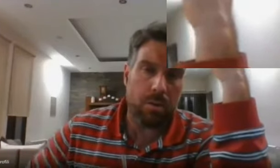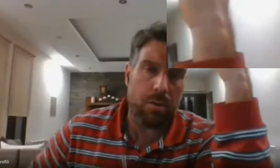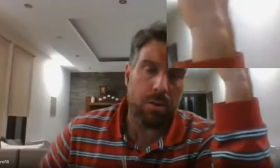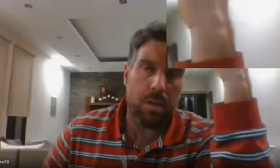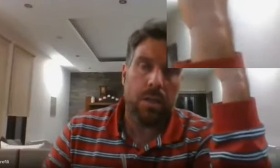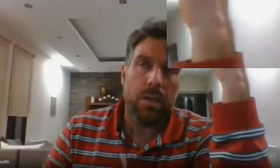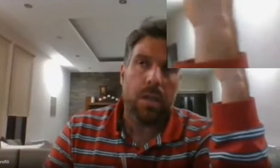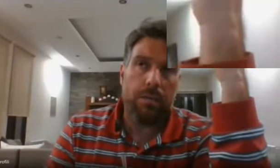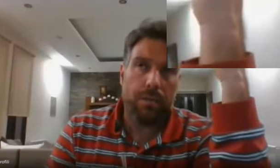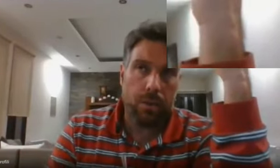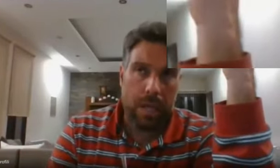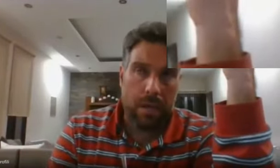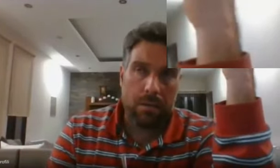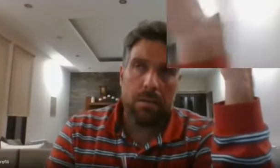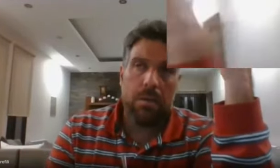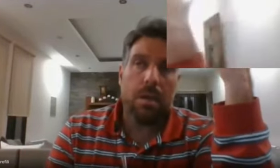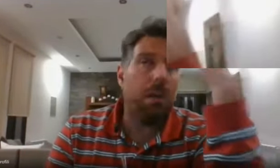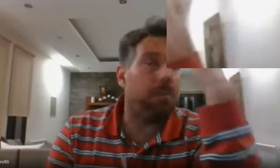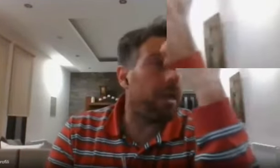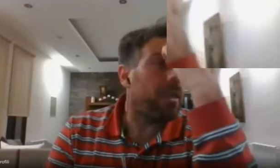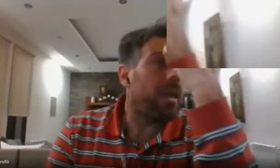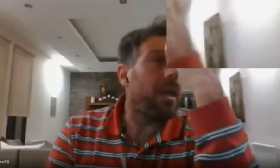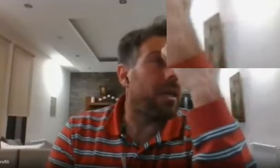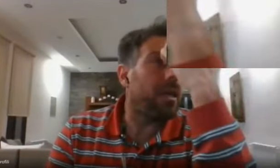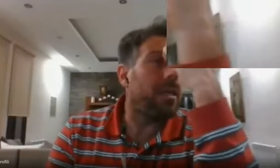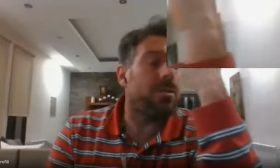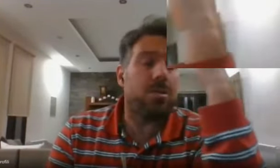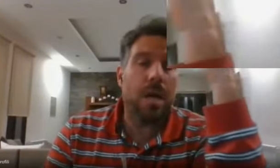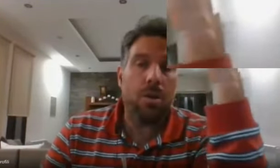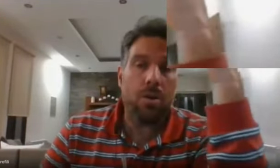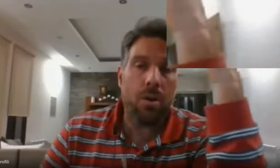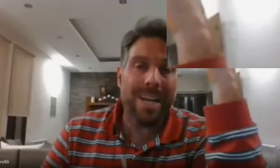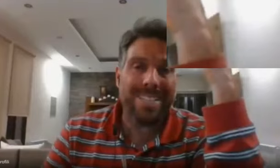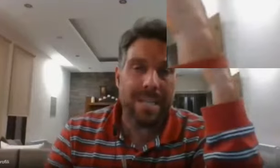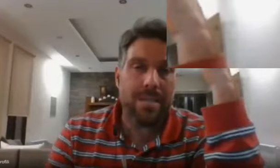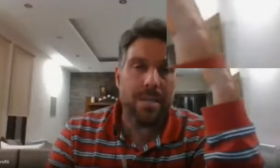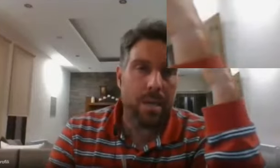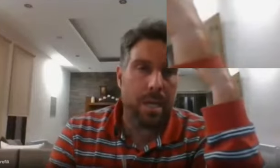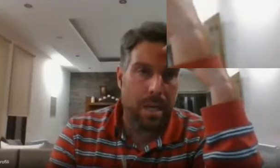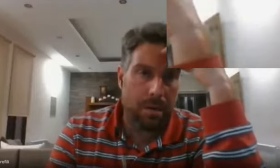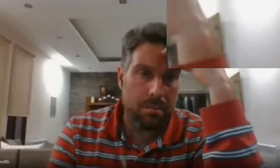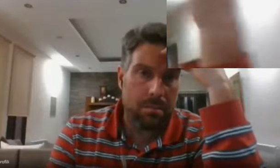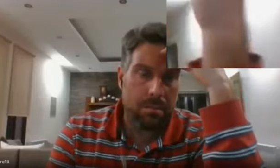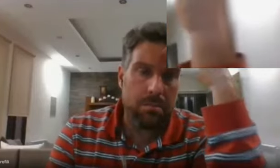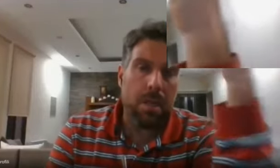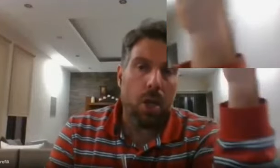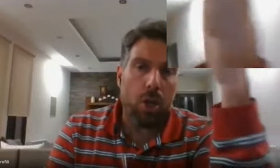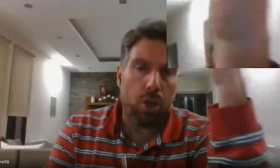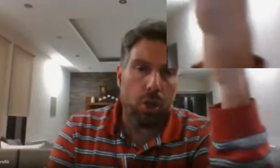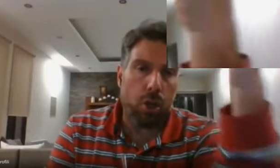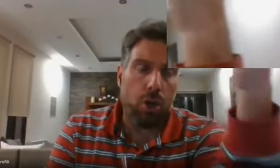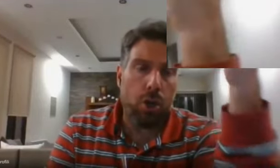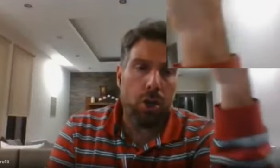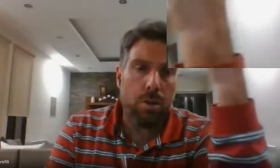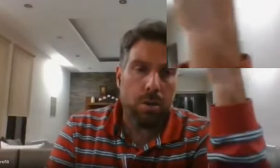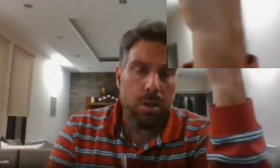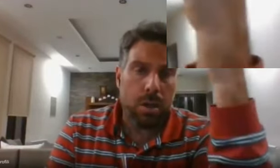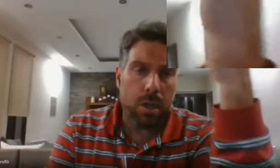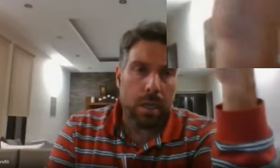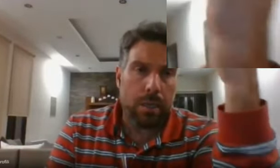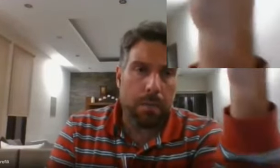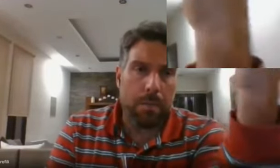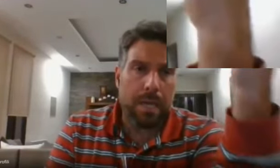lo motor, el frontal. El parietal está asociado con la sensibilidad,